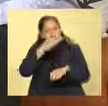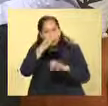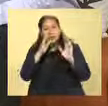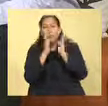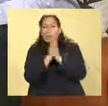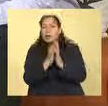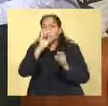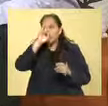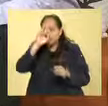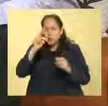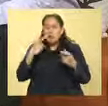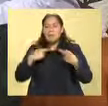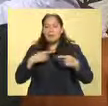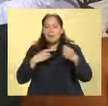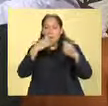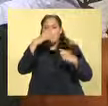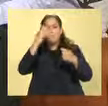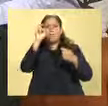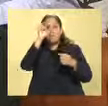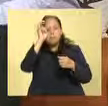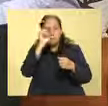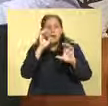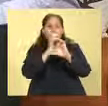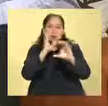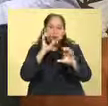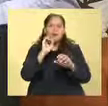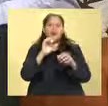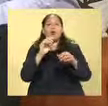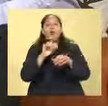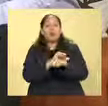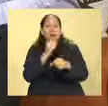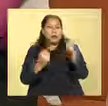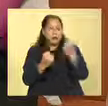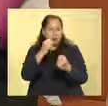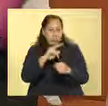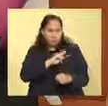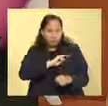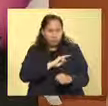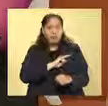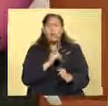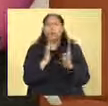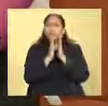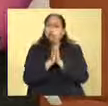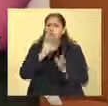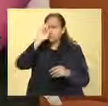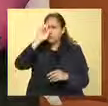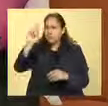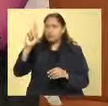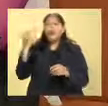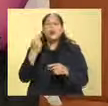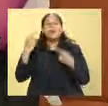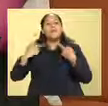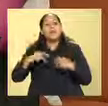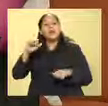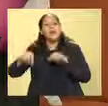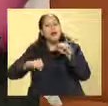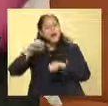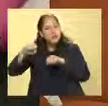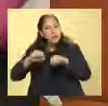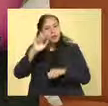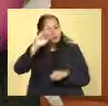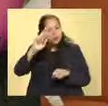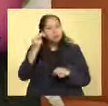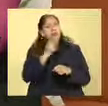aquellas personas que manejan o peceros o servicio público, autotransporte de servicio público, para que realmente respeten todas